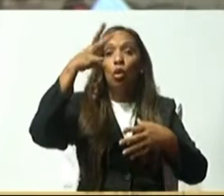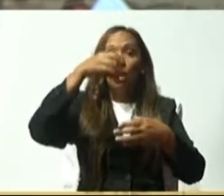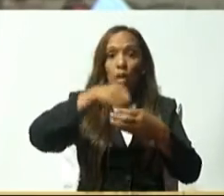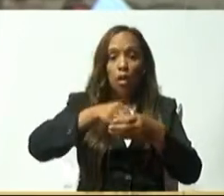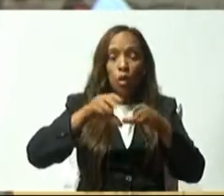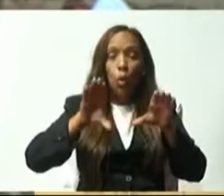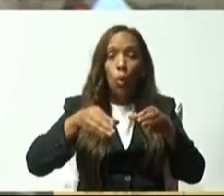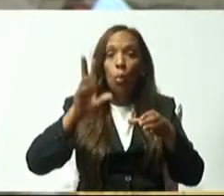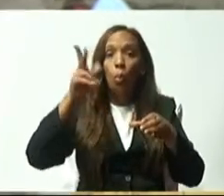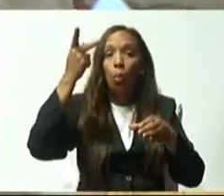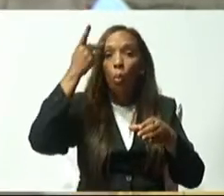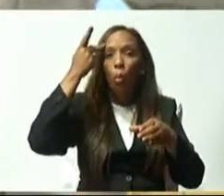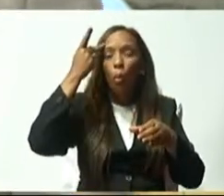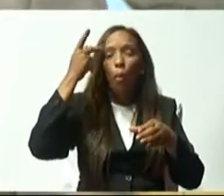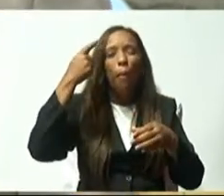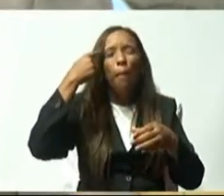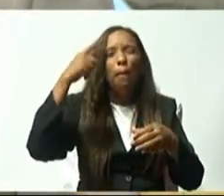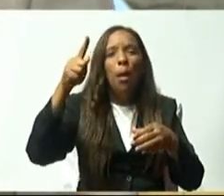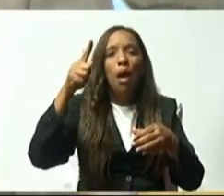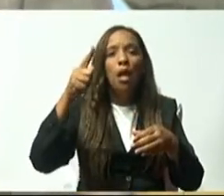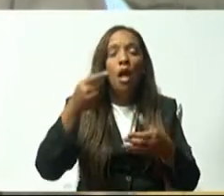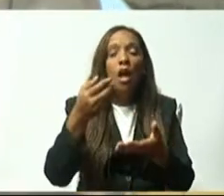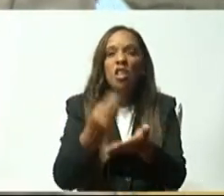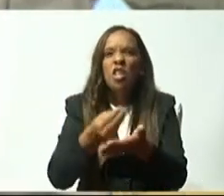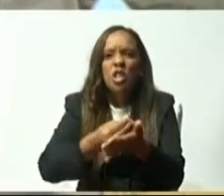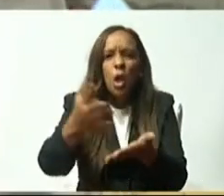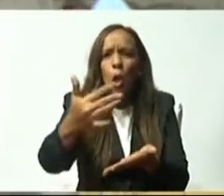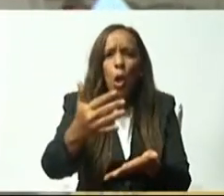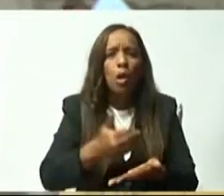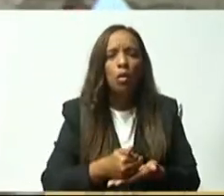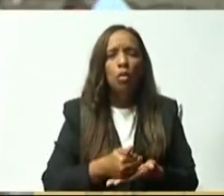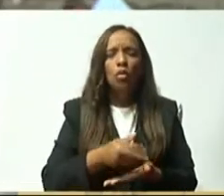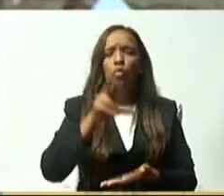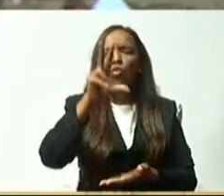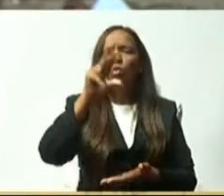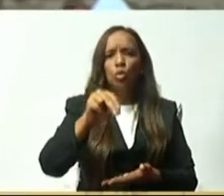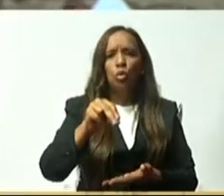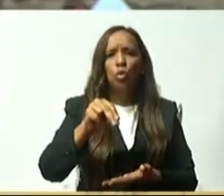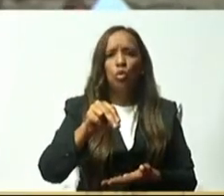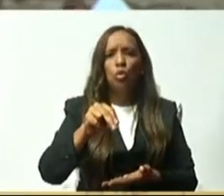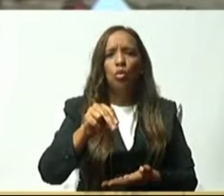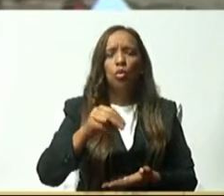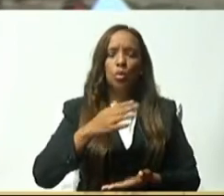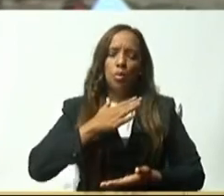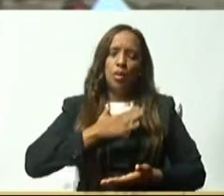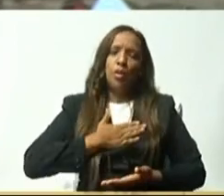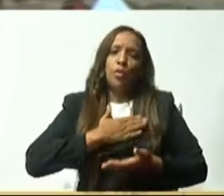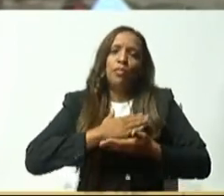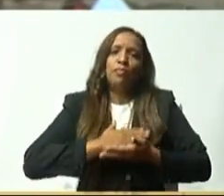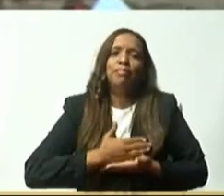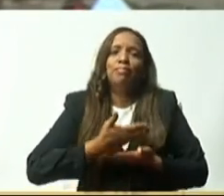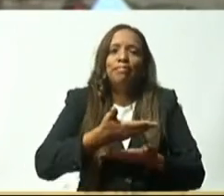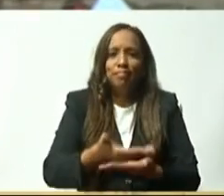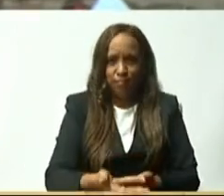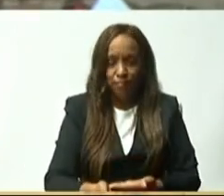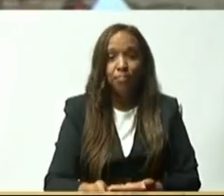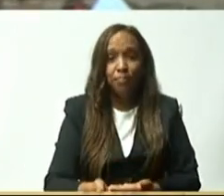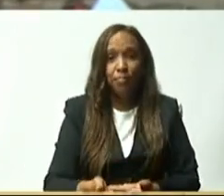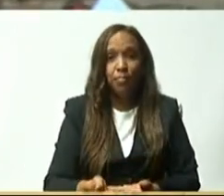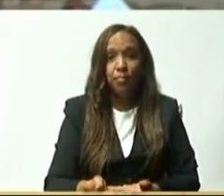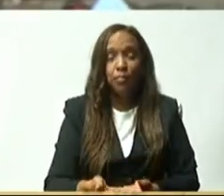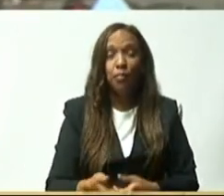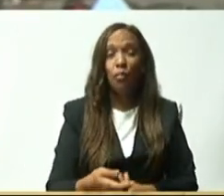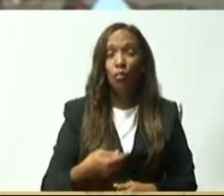lo que voy a decir ahora. Yo soy hijo de una familia humilde de Santiago,